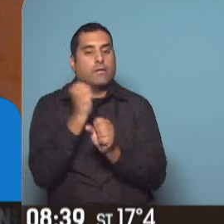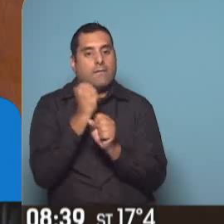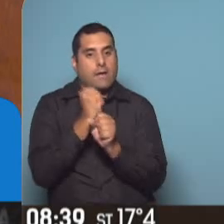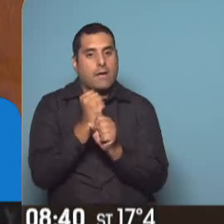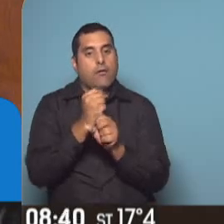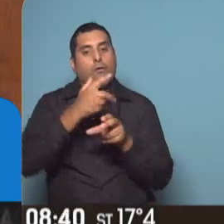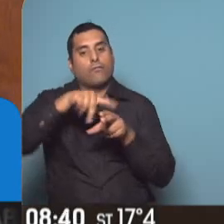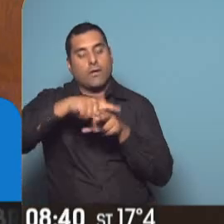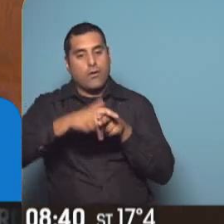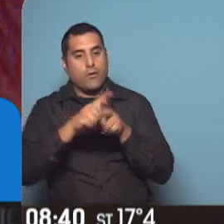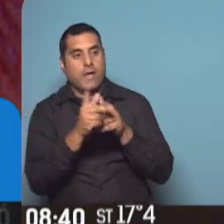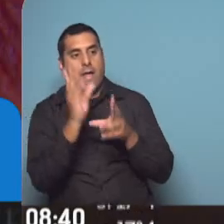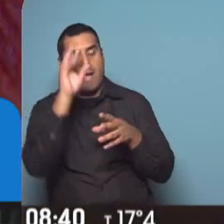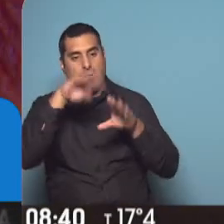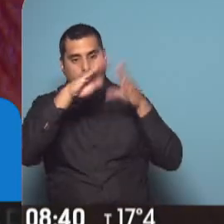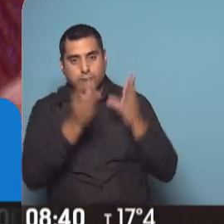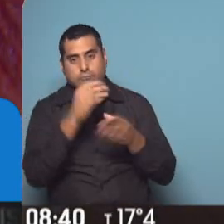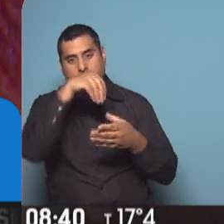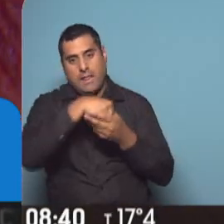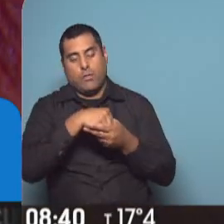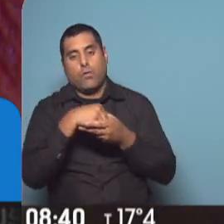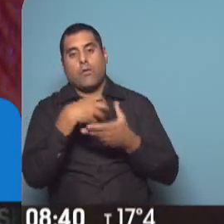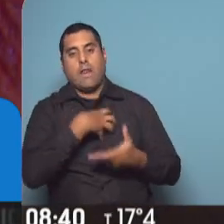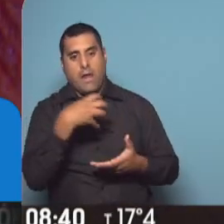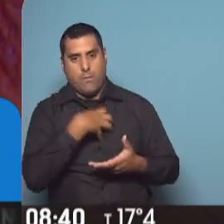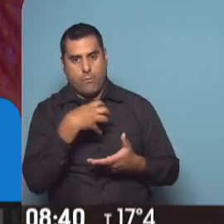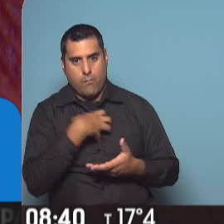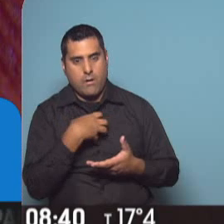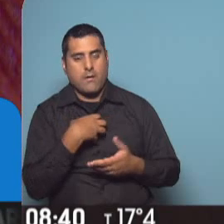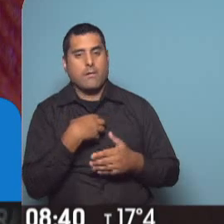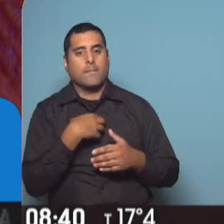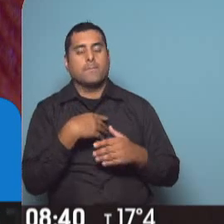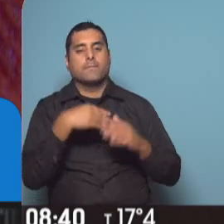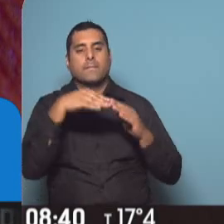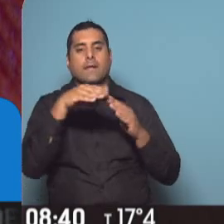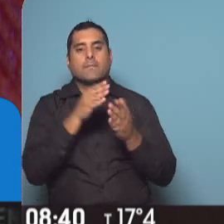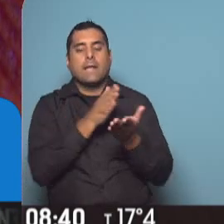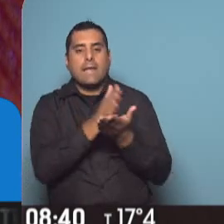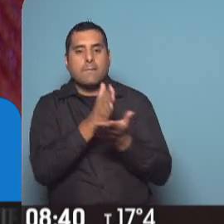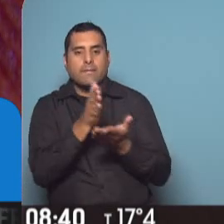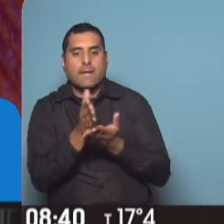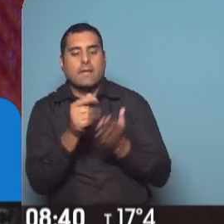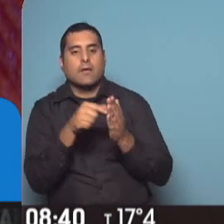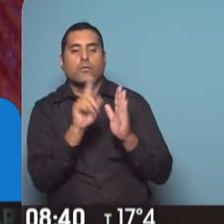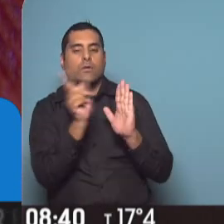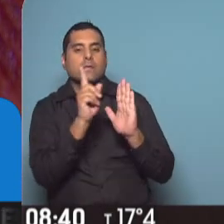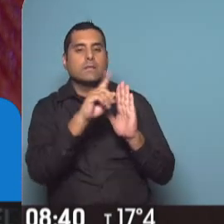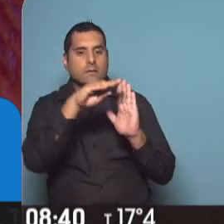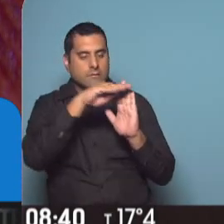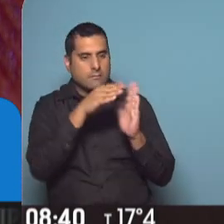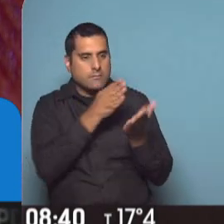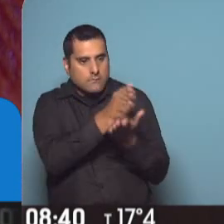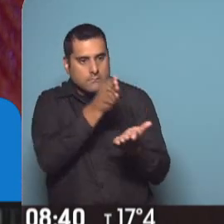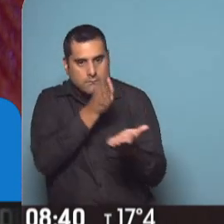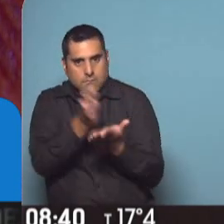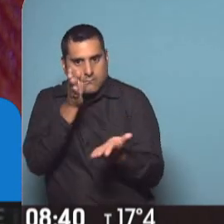dentro del aula las materias se dan por bloques no sean en forma como digamos historia geografía inglés no se